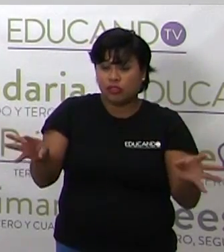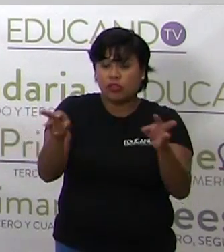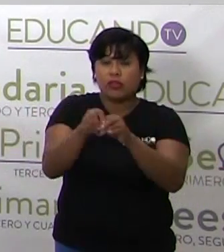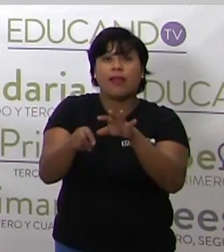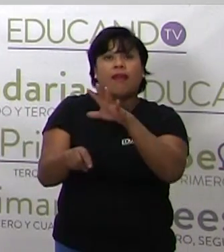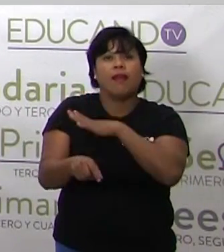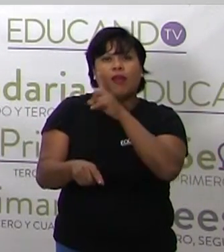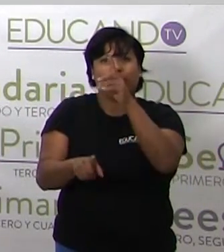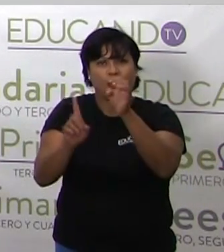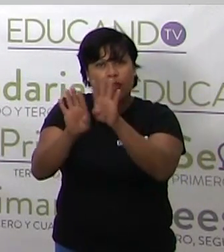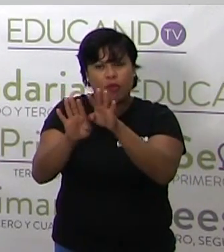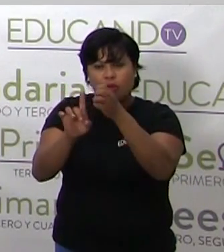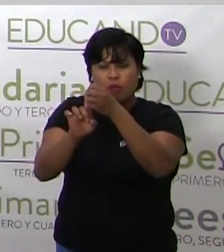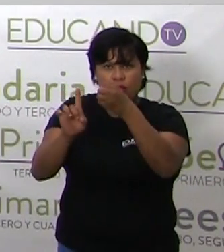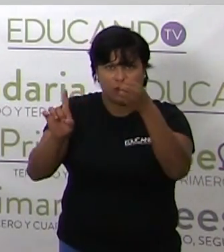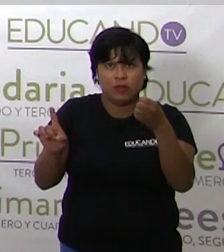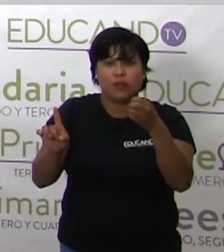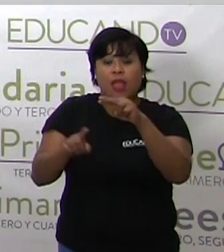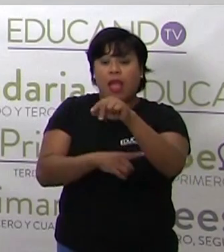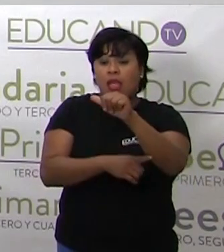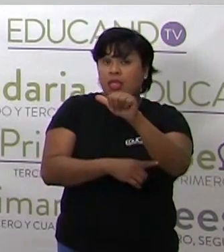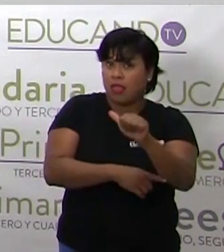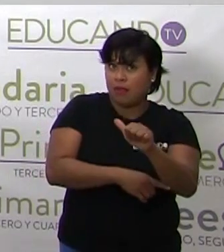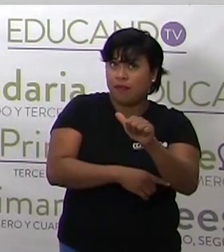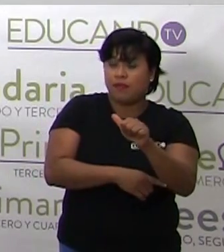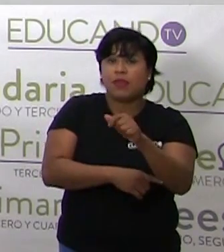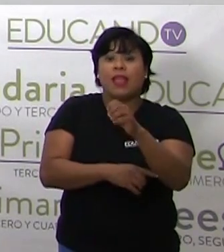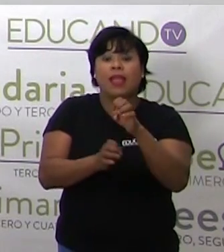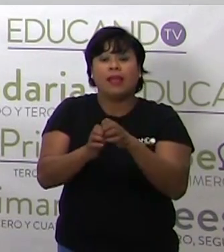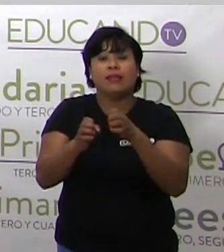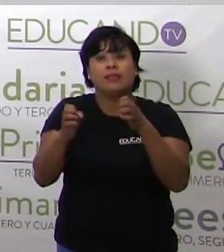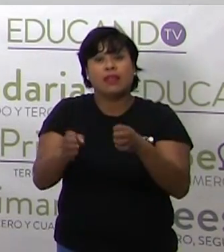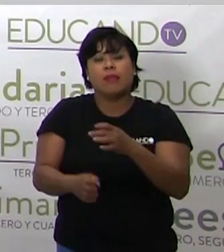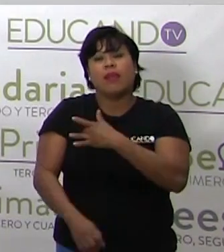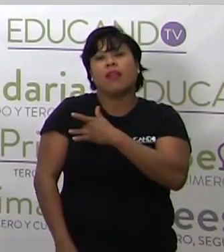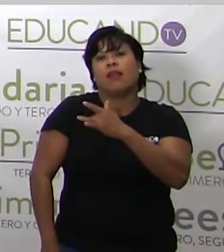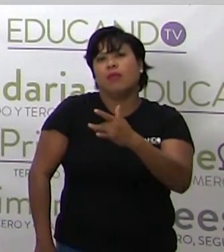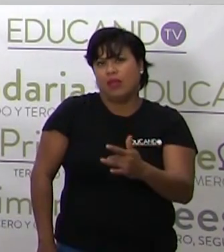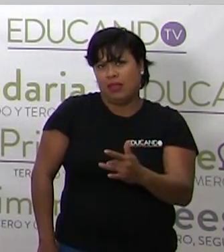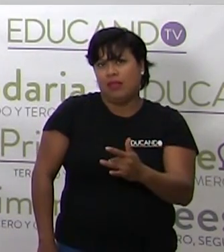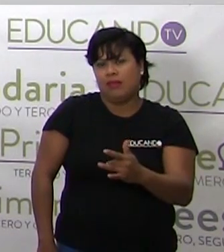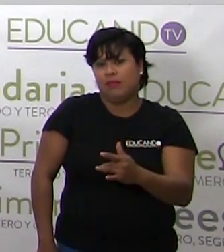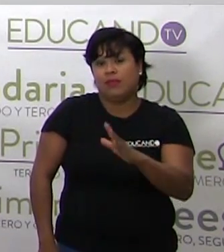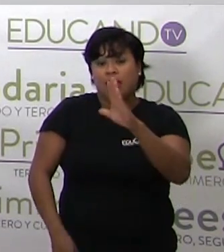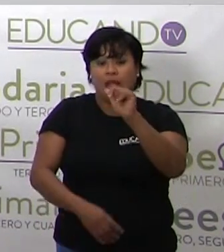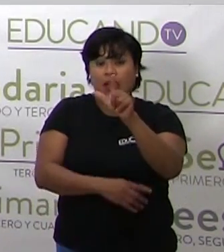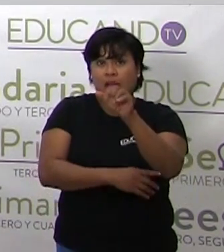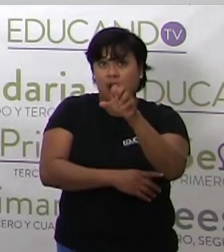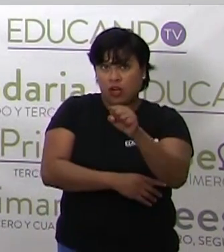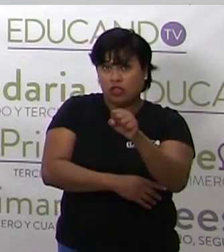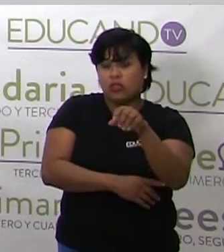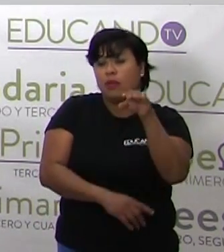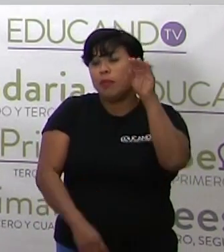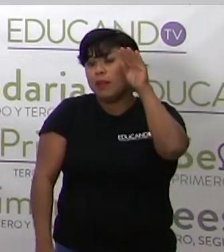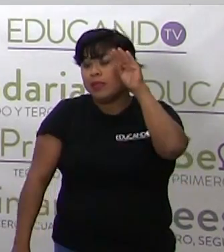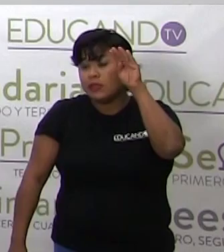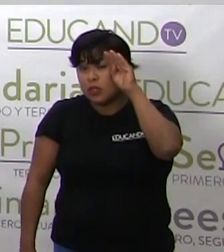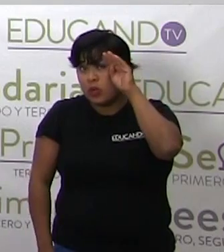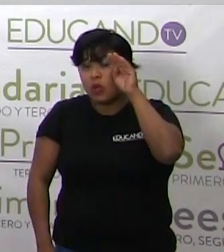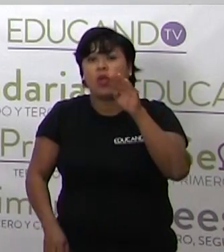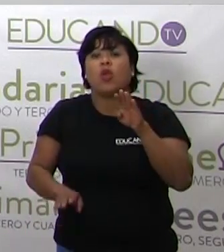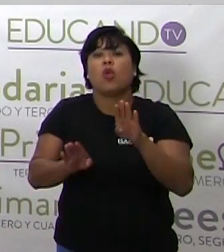formamos una oración. Fíjense bien, Ana estaba enamorada. Carlos pensó